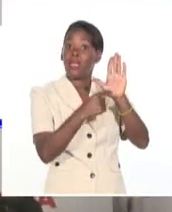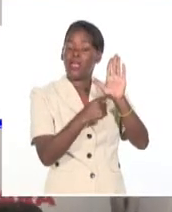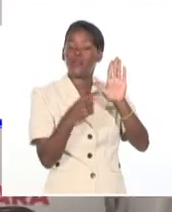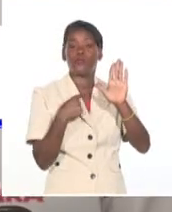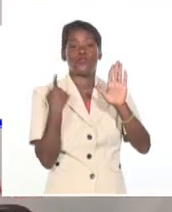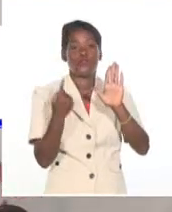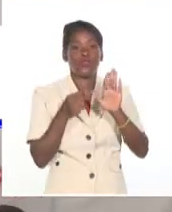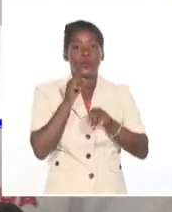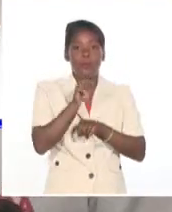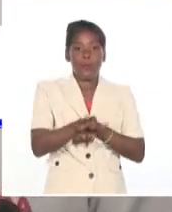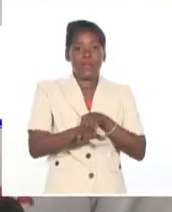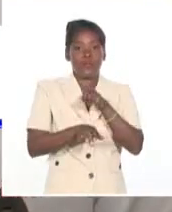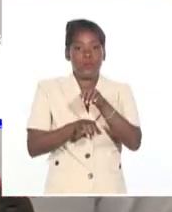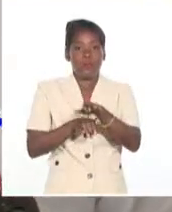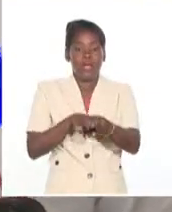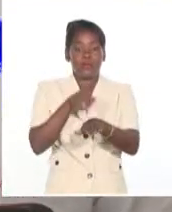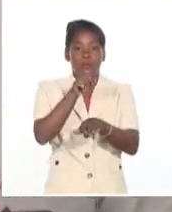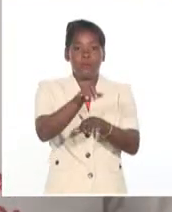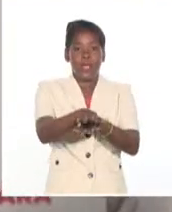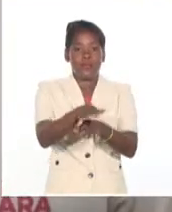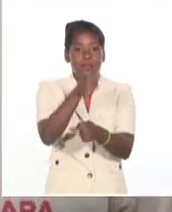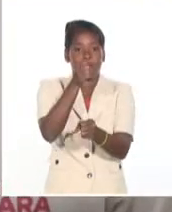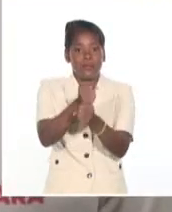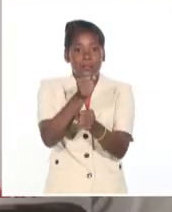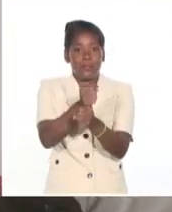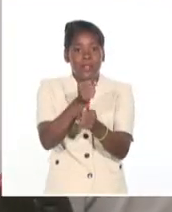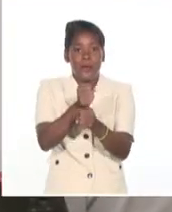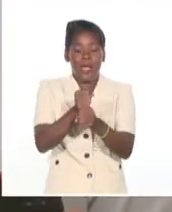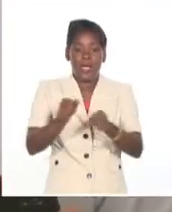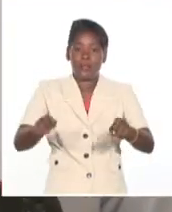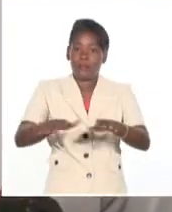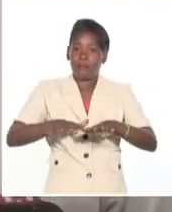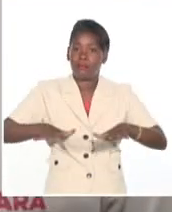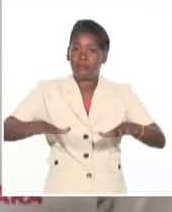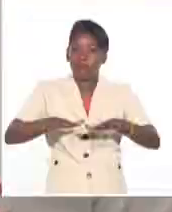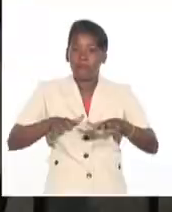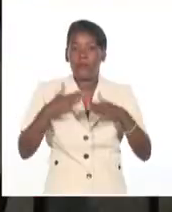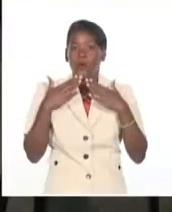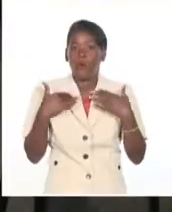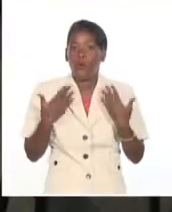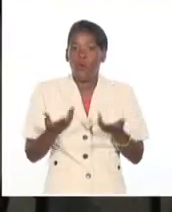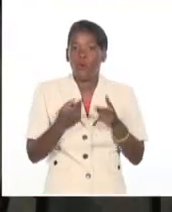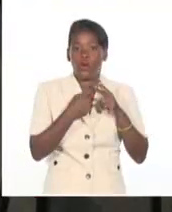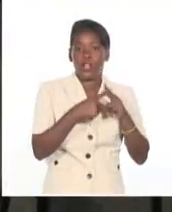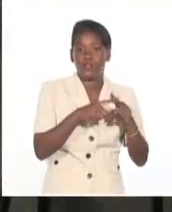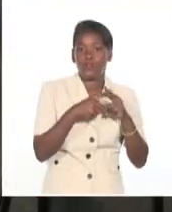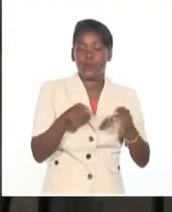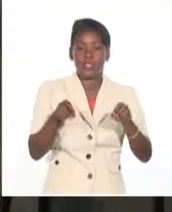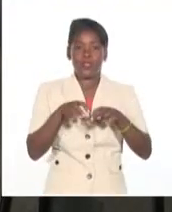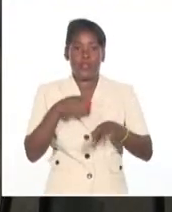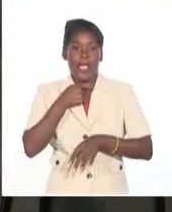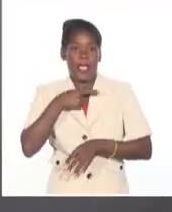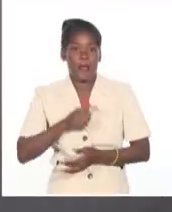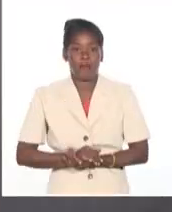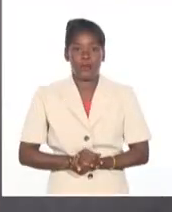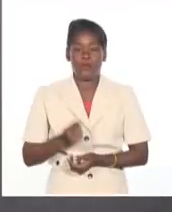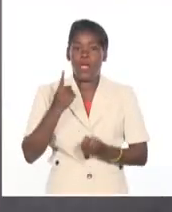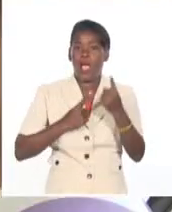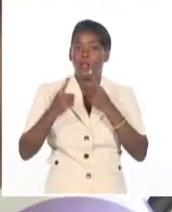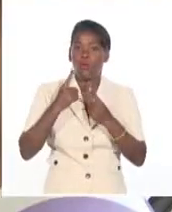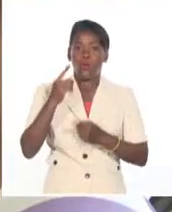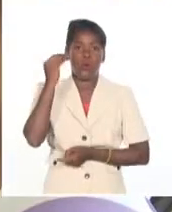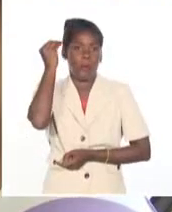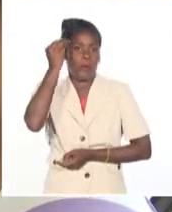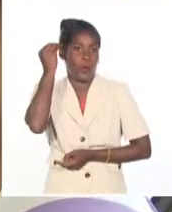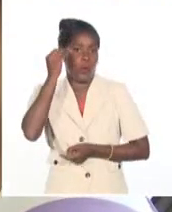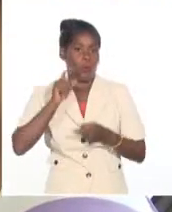de que este grupo etario pueda entonces ventilar sus propias preocupaciones, sus propios criterios, sus propias motivaciones.